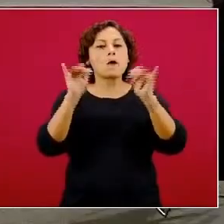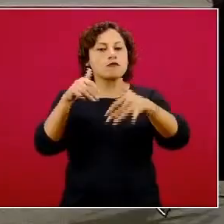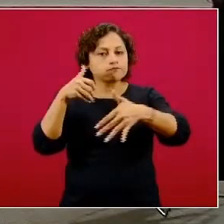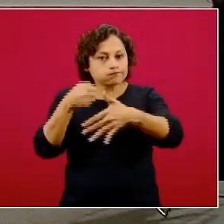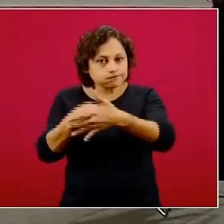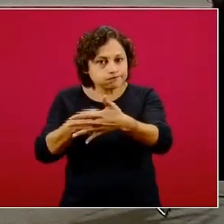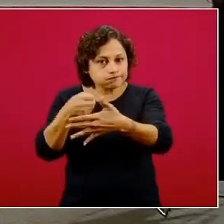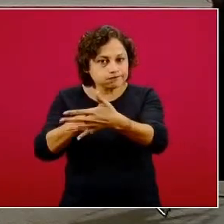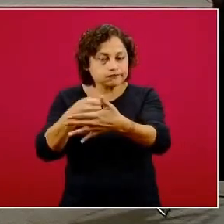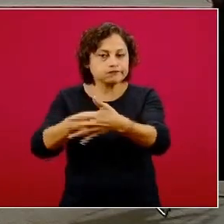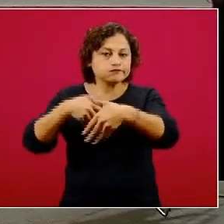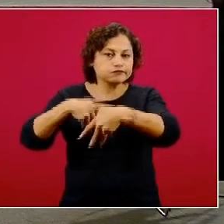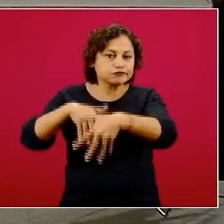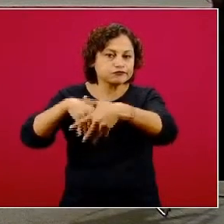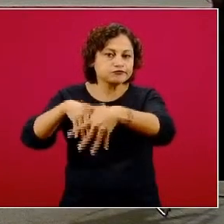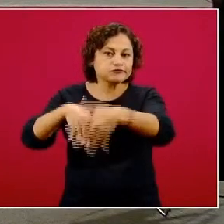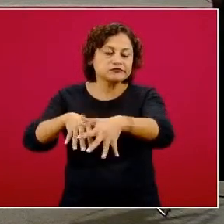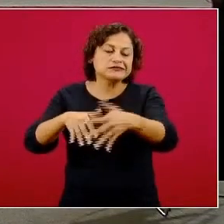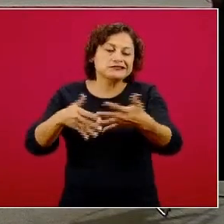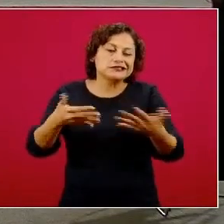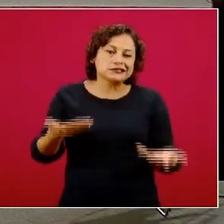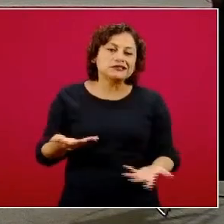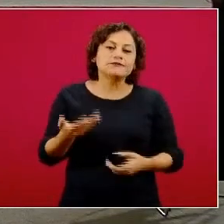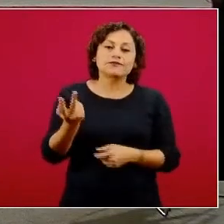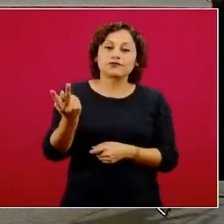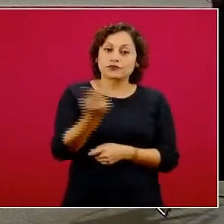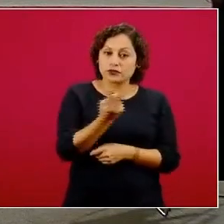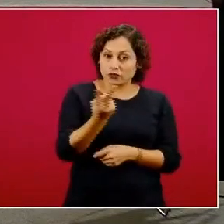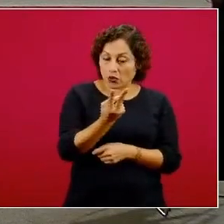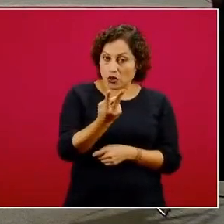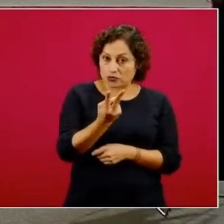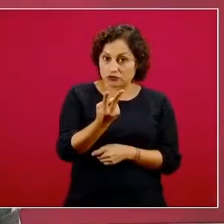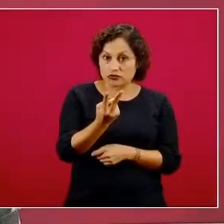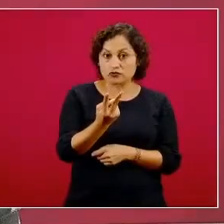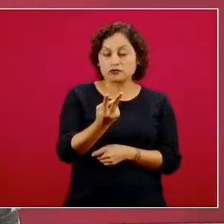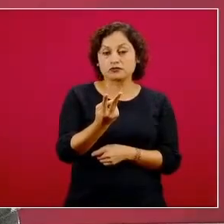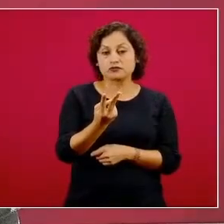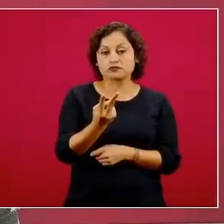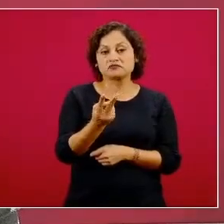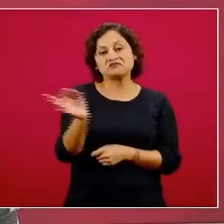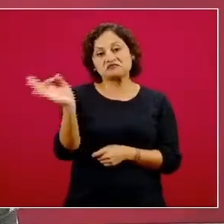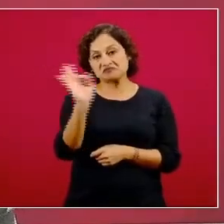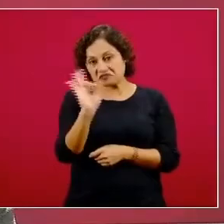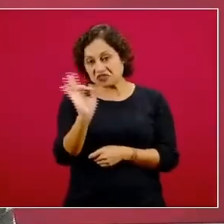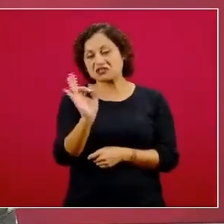eventos pueden tener un impacto negativo